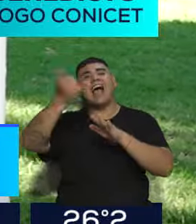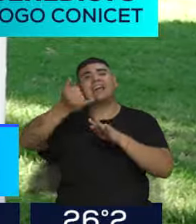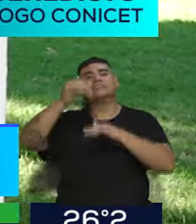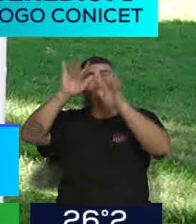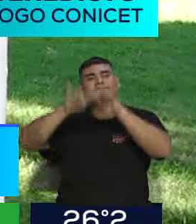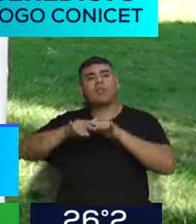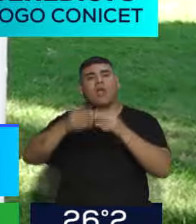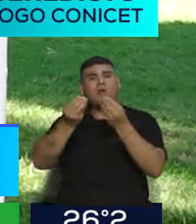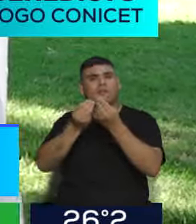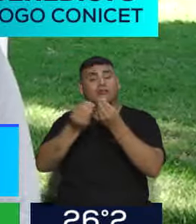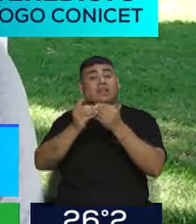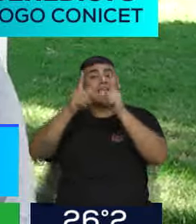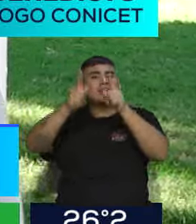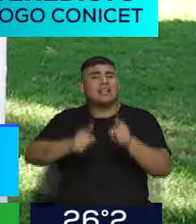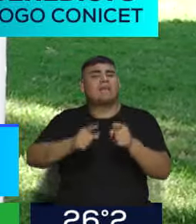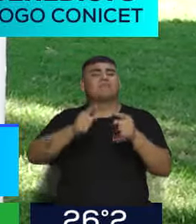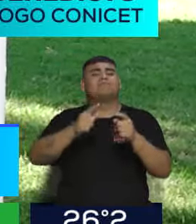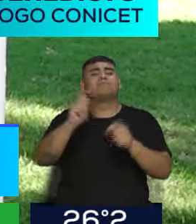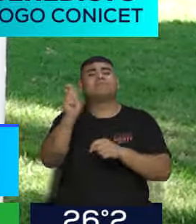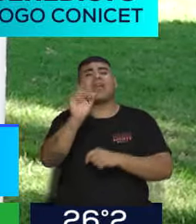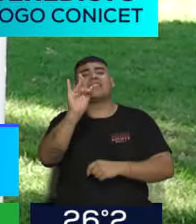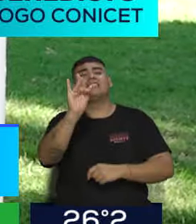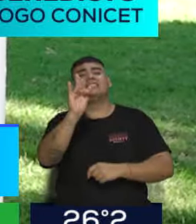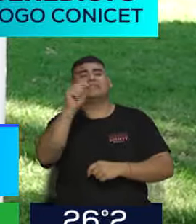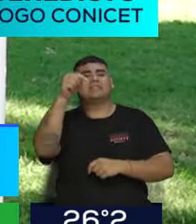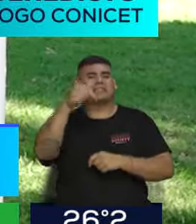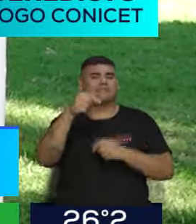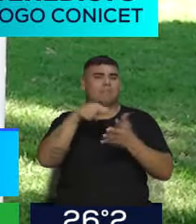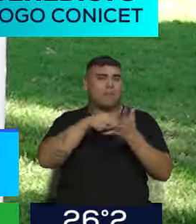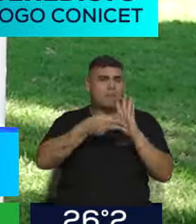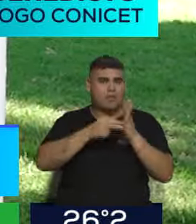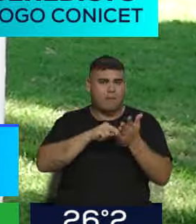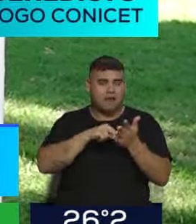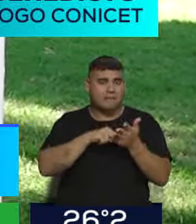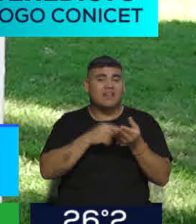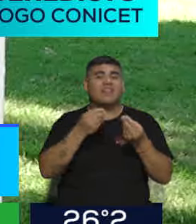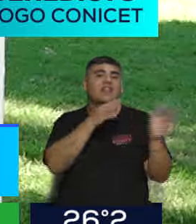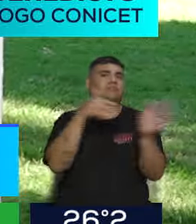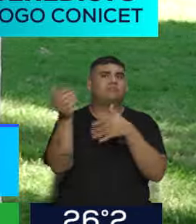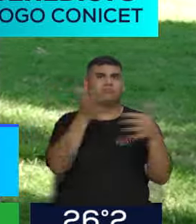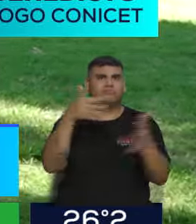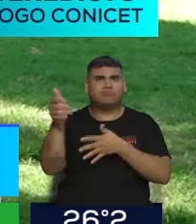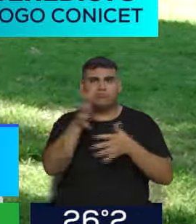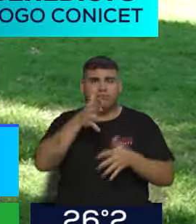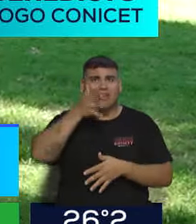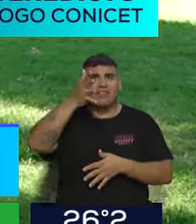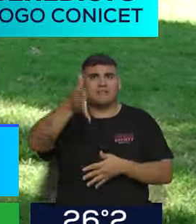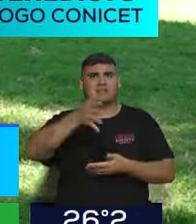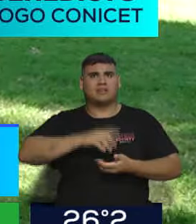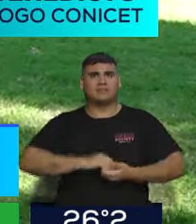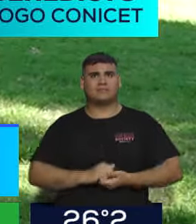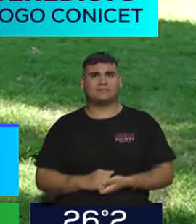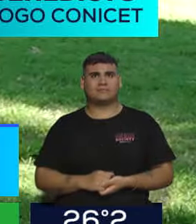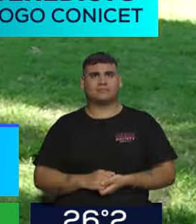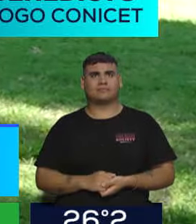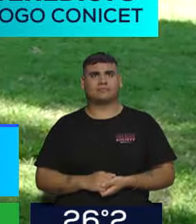que diciembre fue un mes en donde hubo anomalías de viento, es decir, que hubo más viento de lo normal.